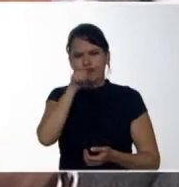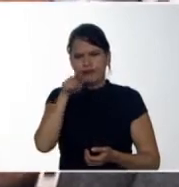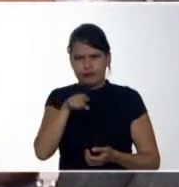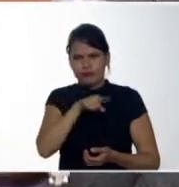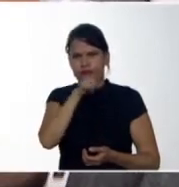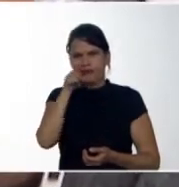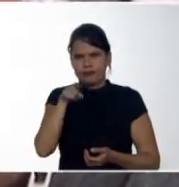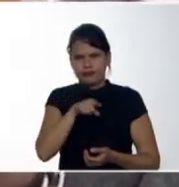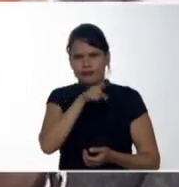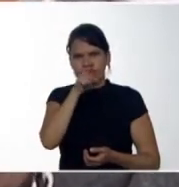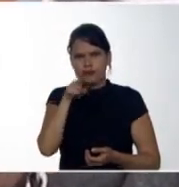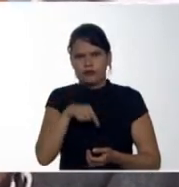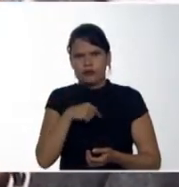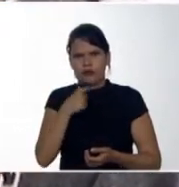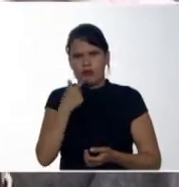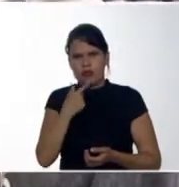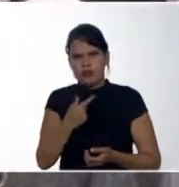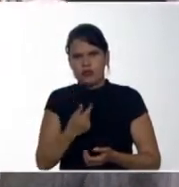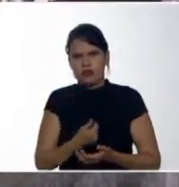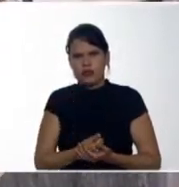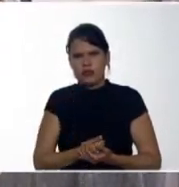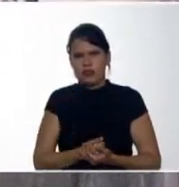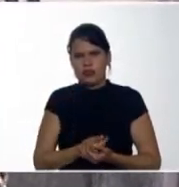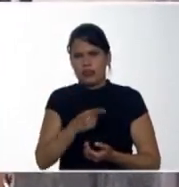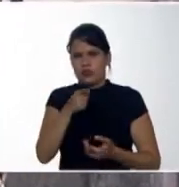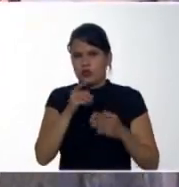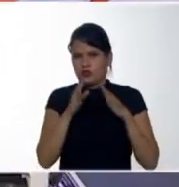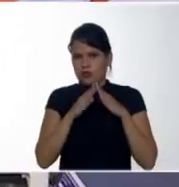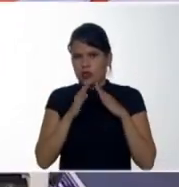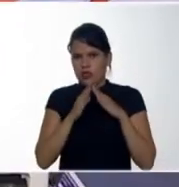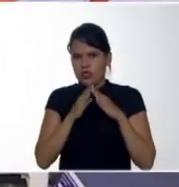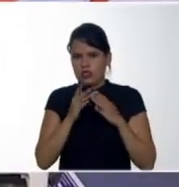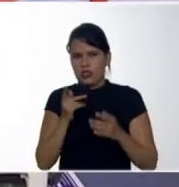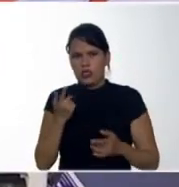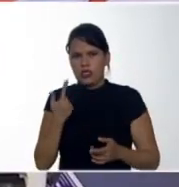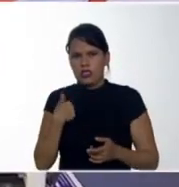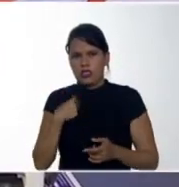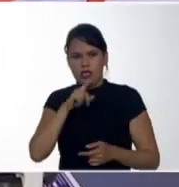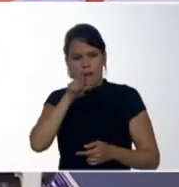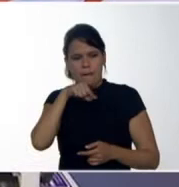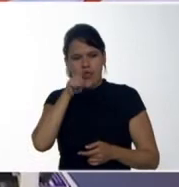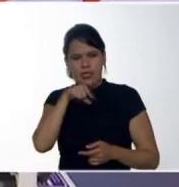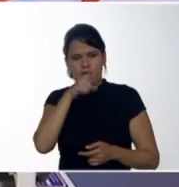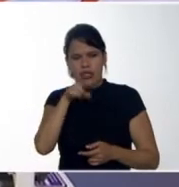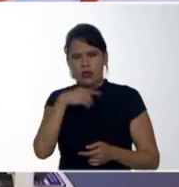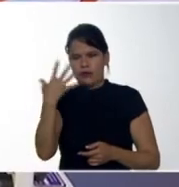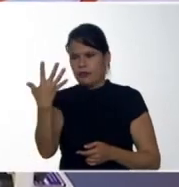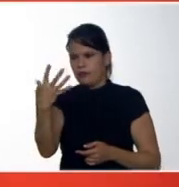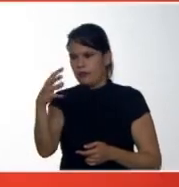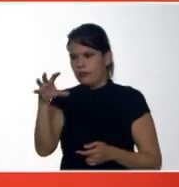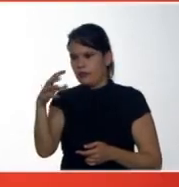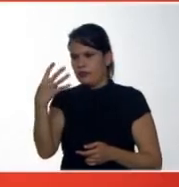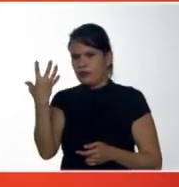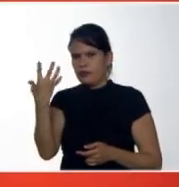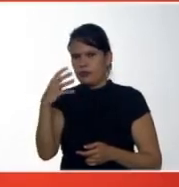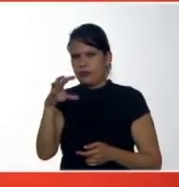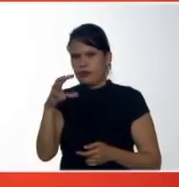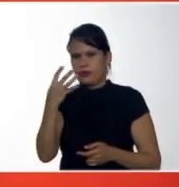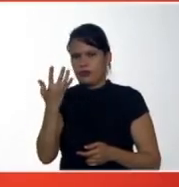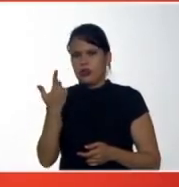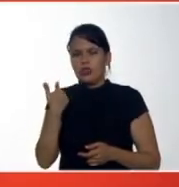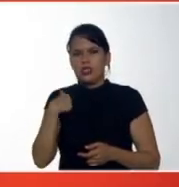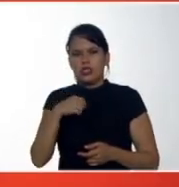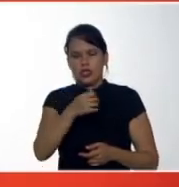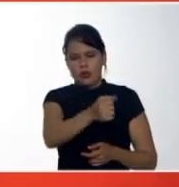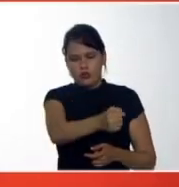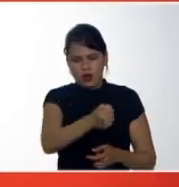constantemente. Es decir, que en su casa tienen ventiladores, hay algunas neveras que